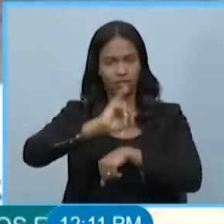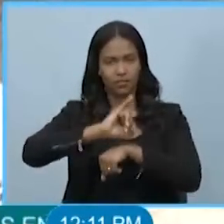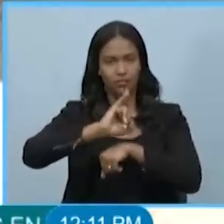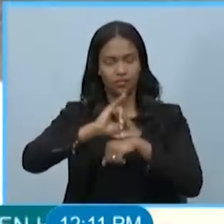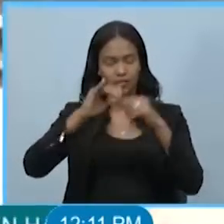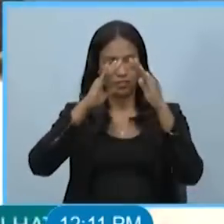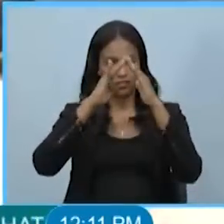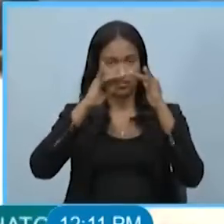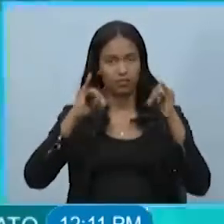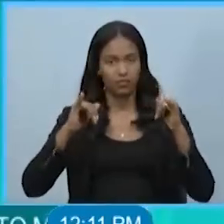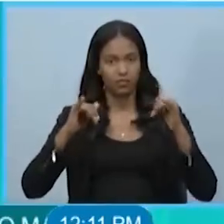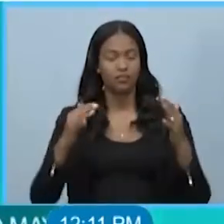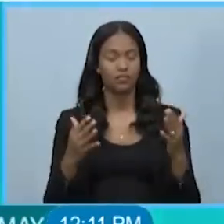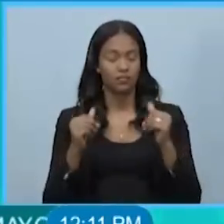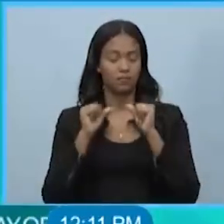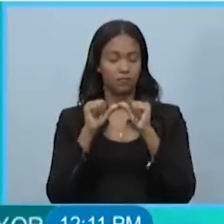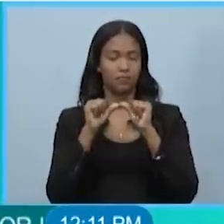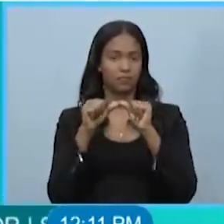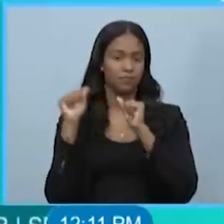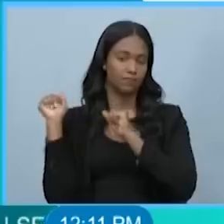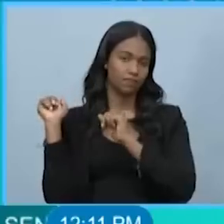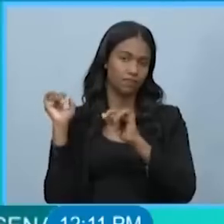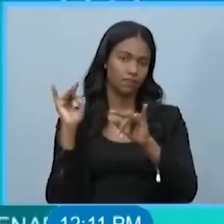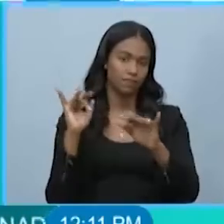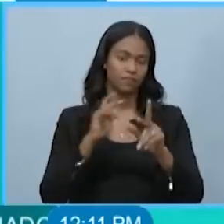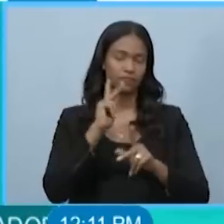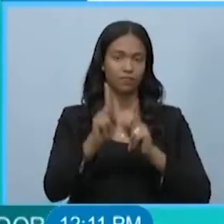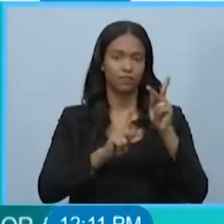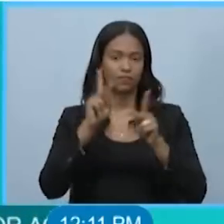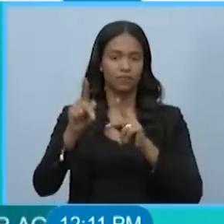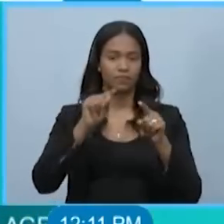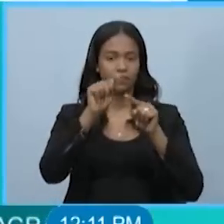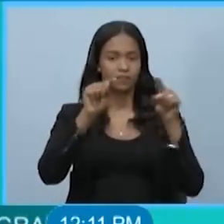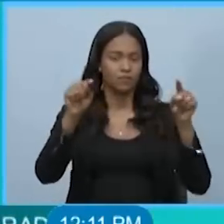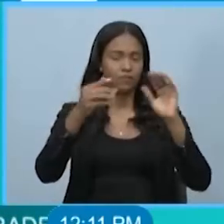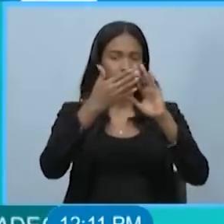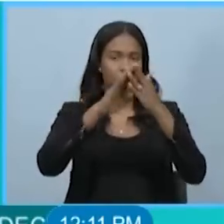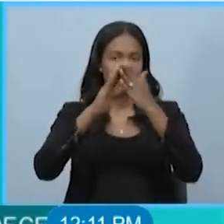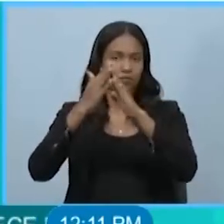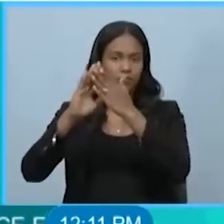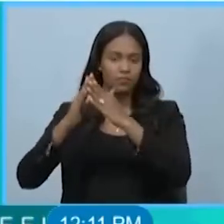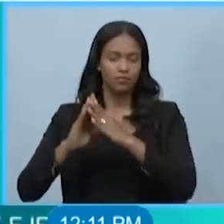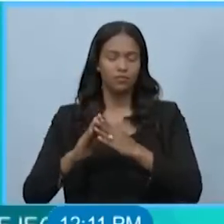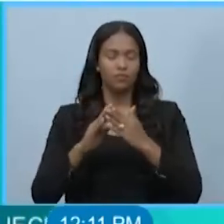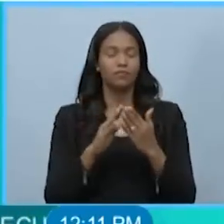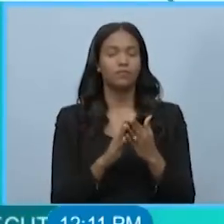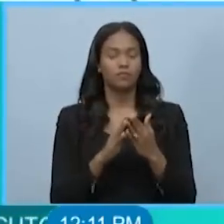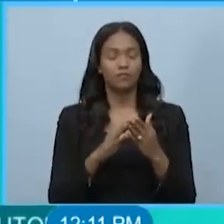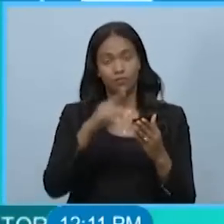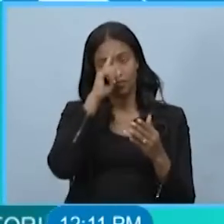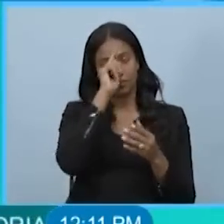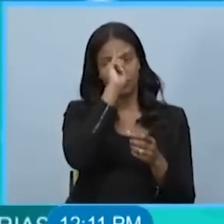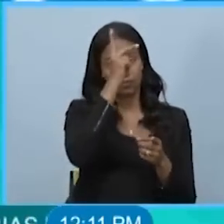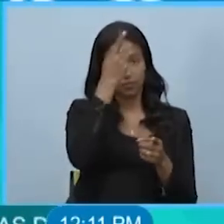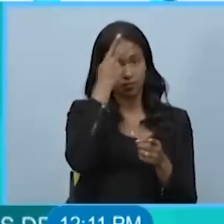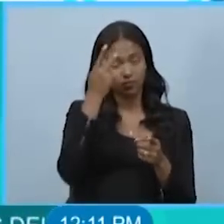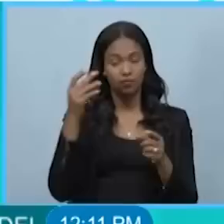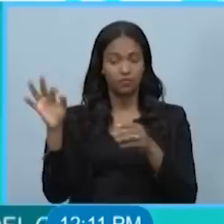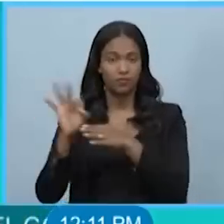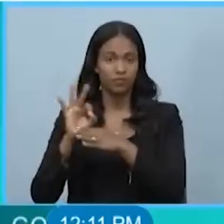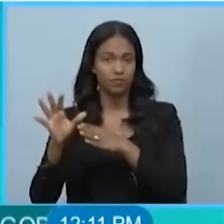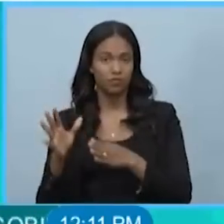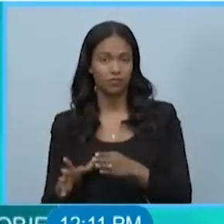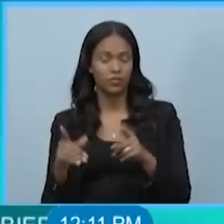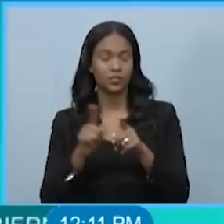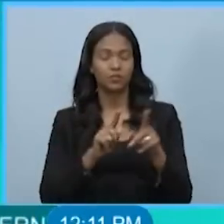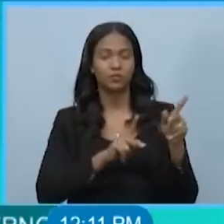Señora de la Alta Gracia, continúan llegando personalidades de todos los sectores de la sociedad, tanto político, empresarios,